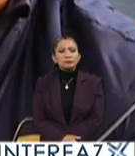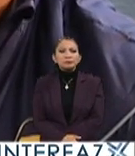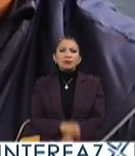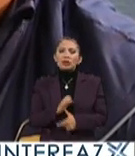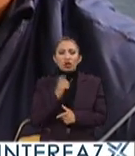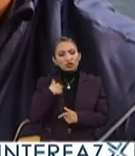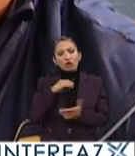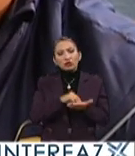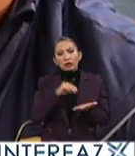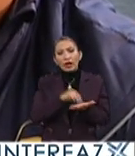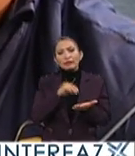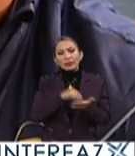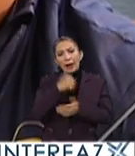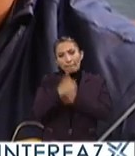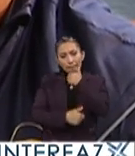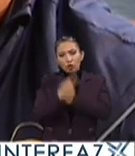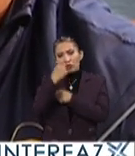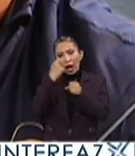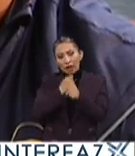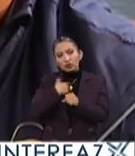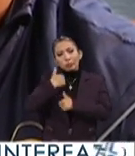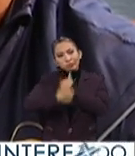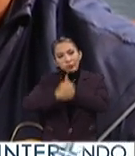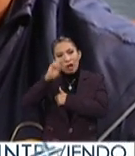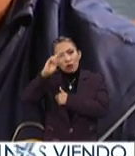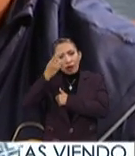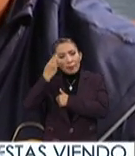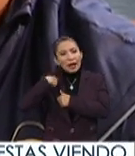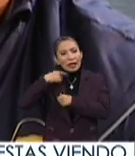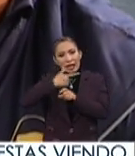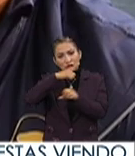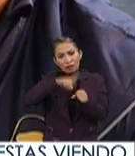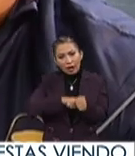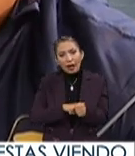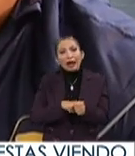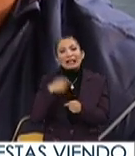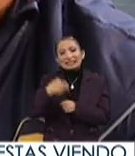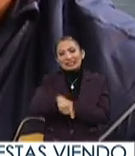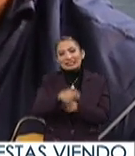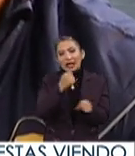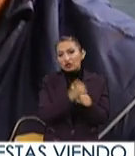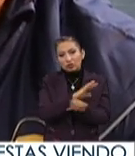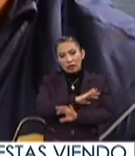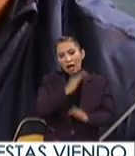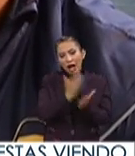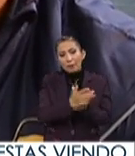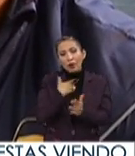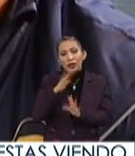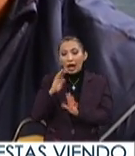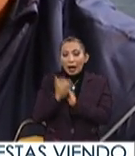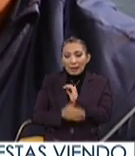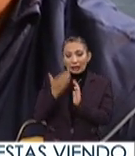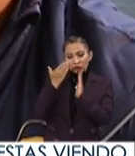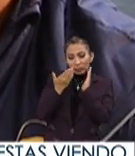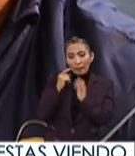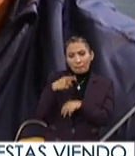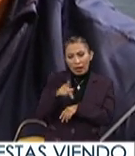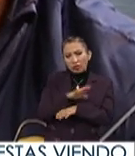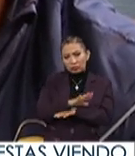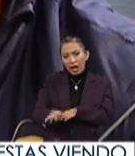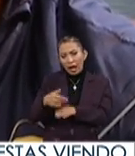estoy todavía compitiendo, todavía el año pasado competí en la Universidad Nacional, este año ya no porque terminé mis créditos, pero